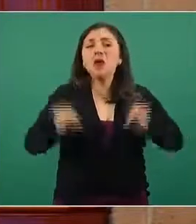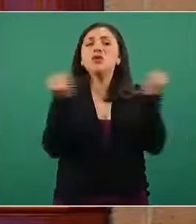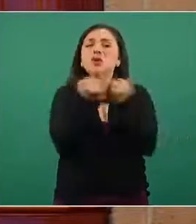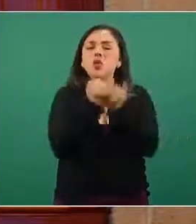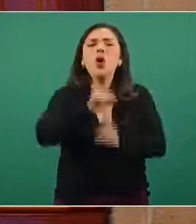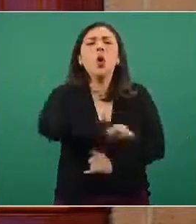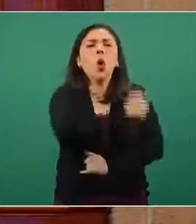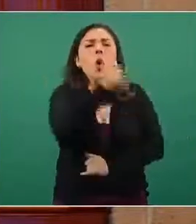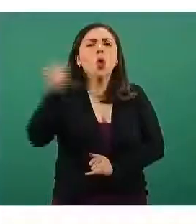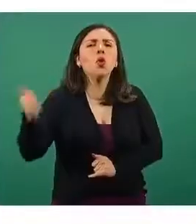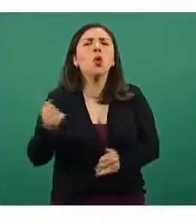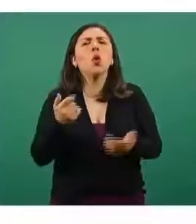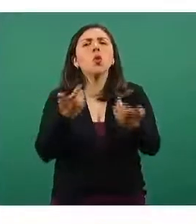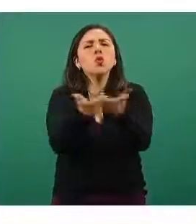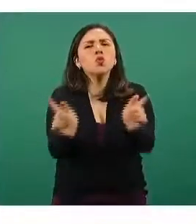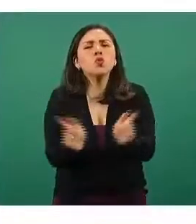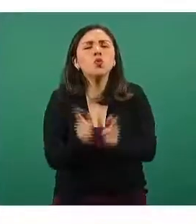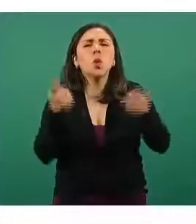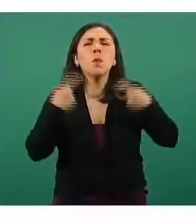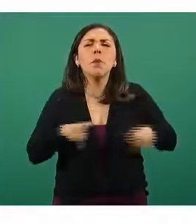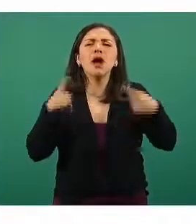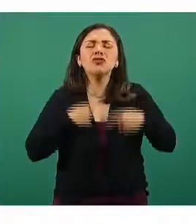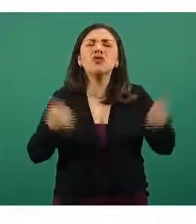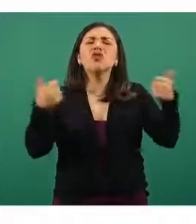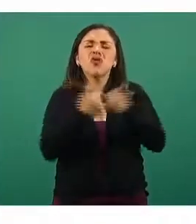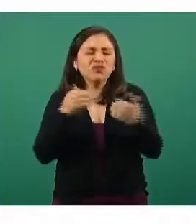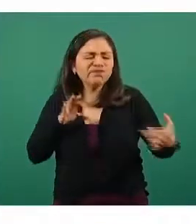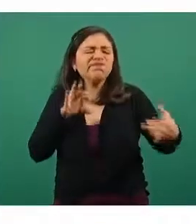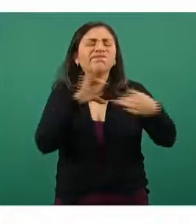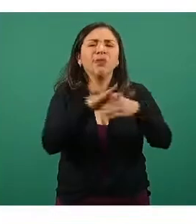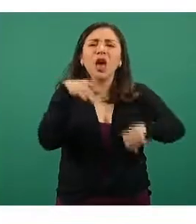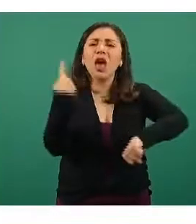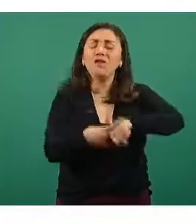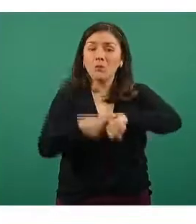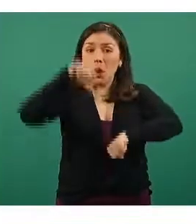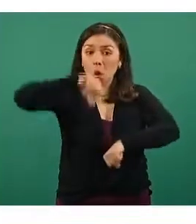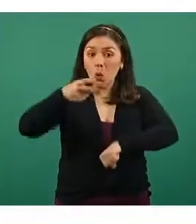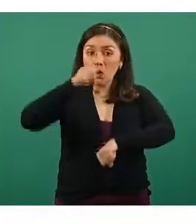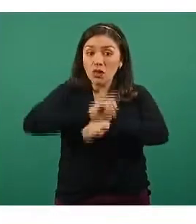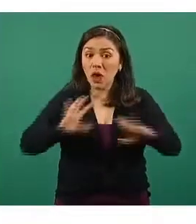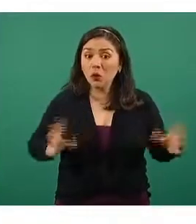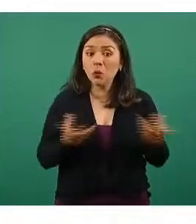que se clasifican o dictaminan como confirmados a la enfermedad, que para el corte de hoy son